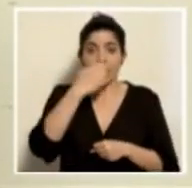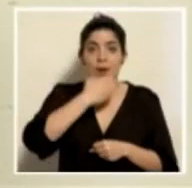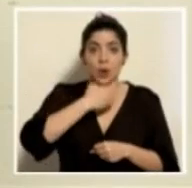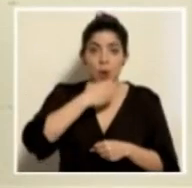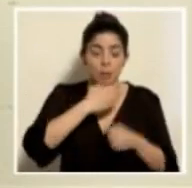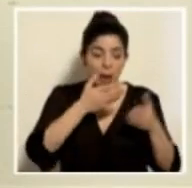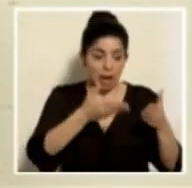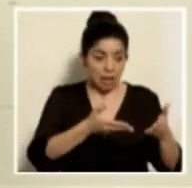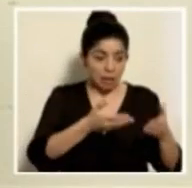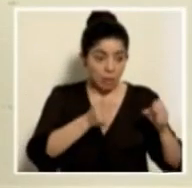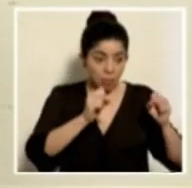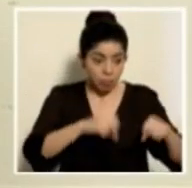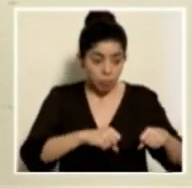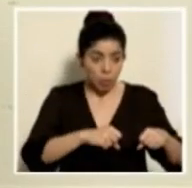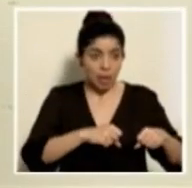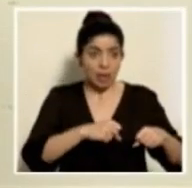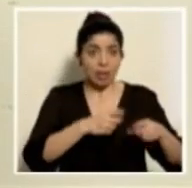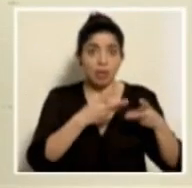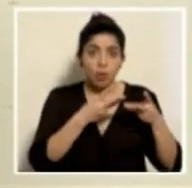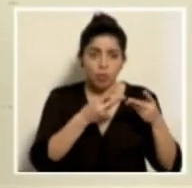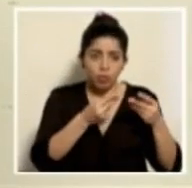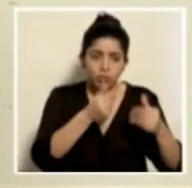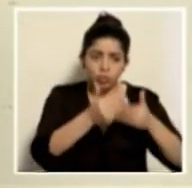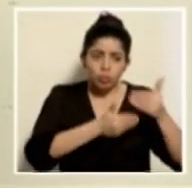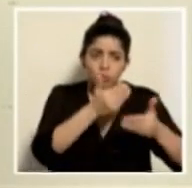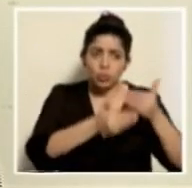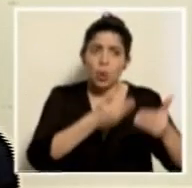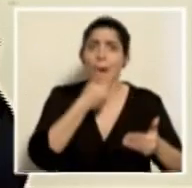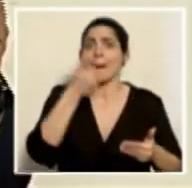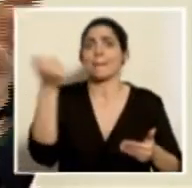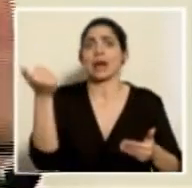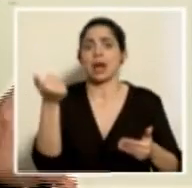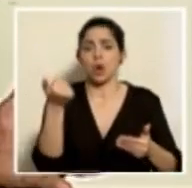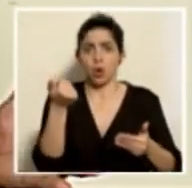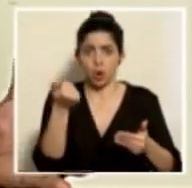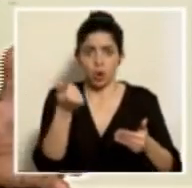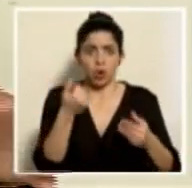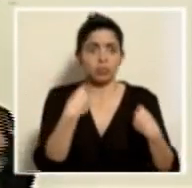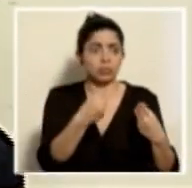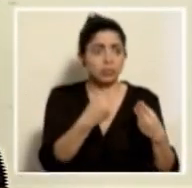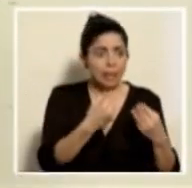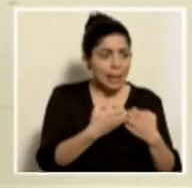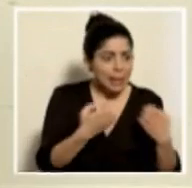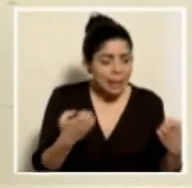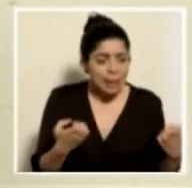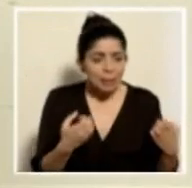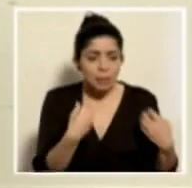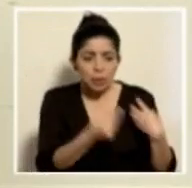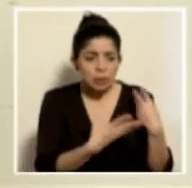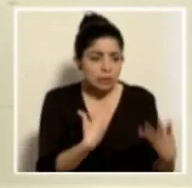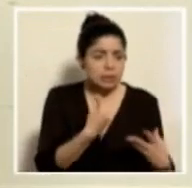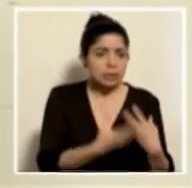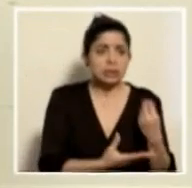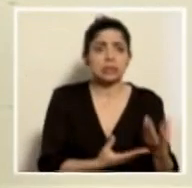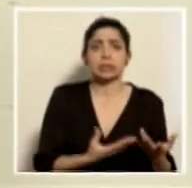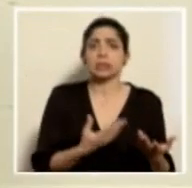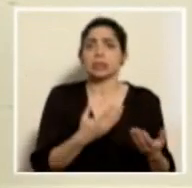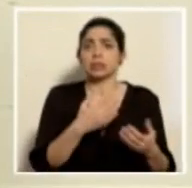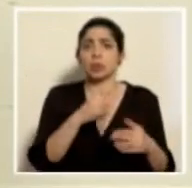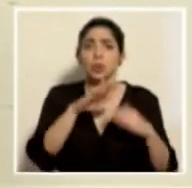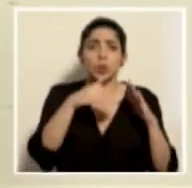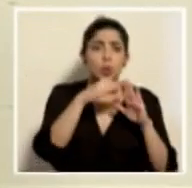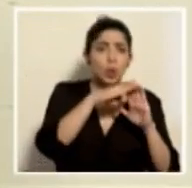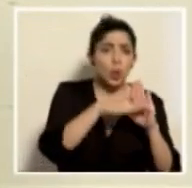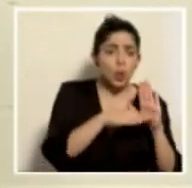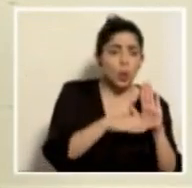Román, pueda fluir de la mejor manera, que se tengan los equipos, que se tengan todas las medidas